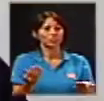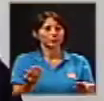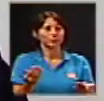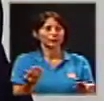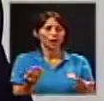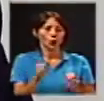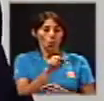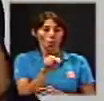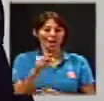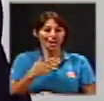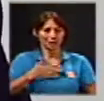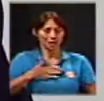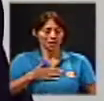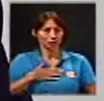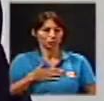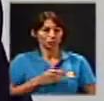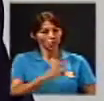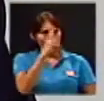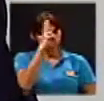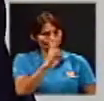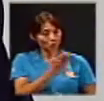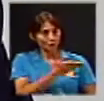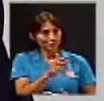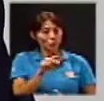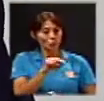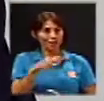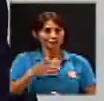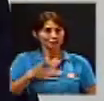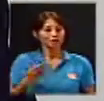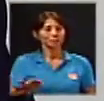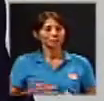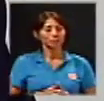y colegas míos, que me honra mucho que así sea.